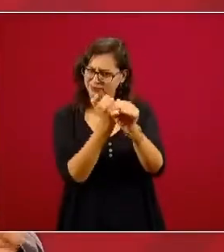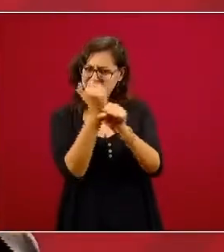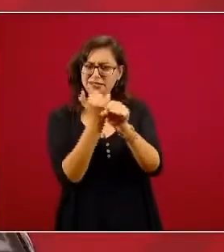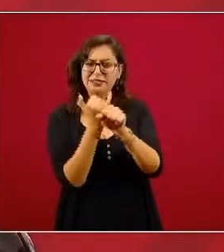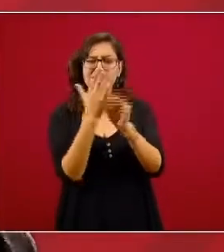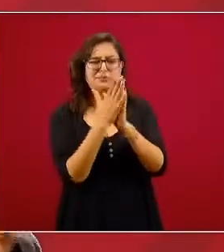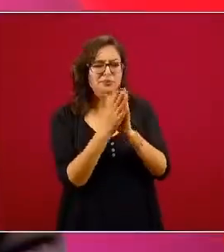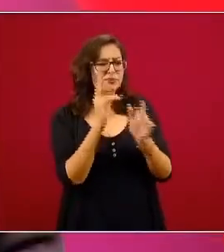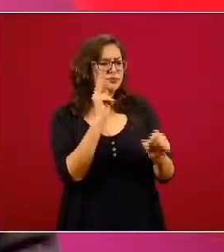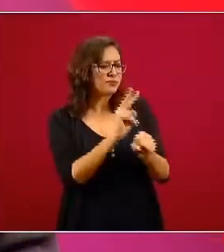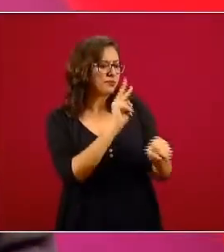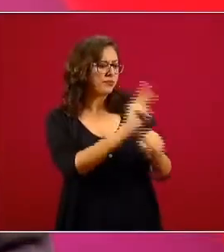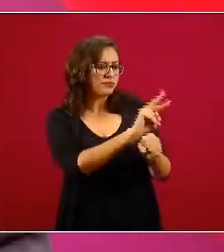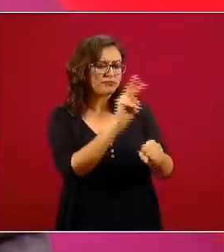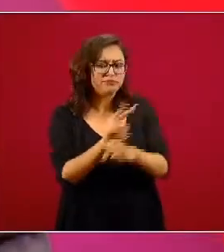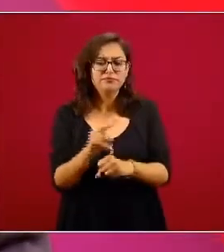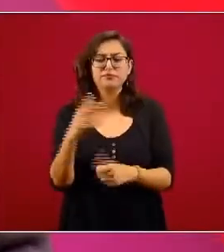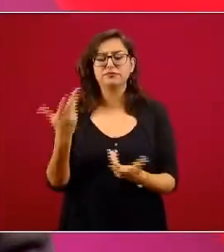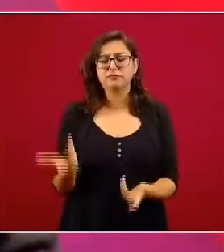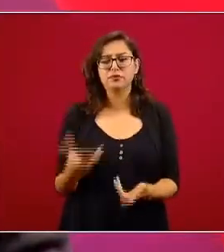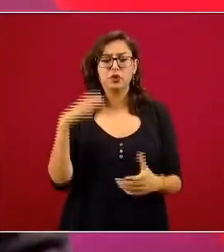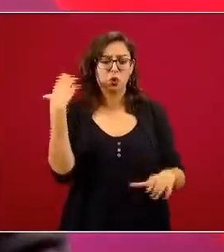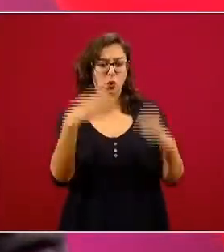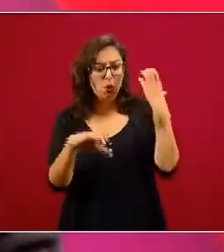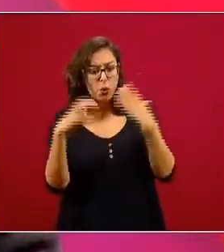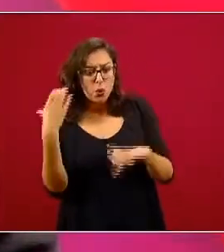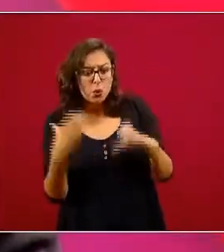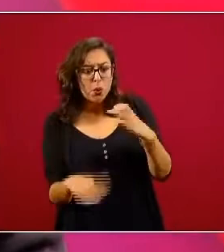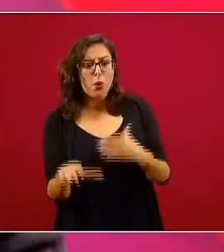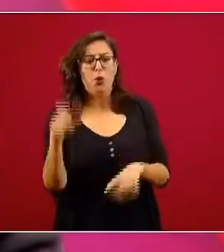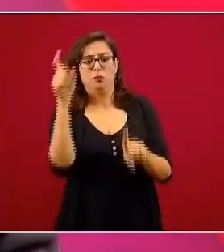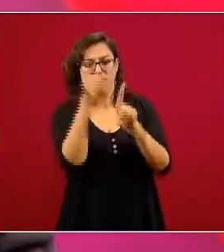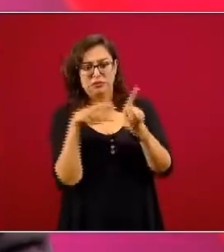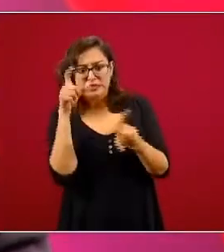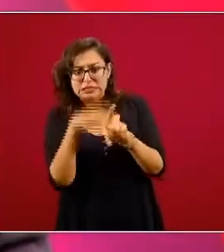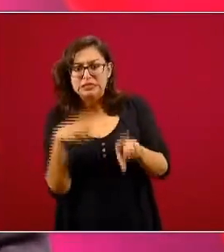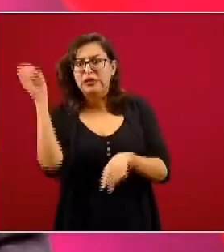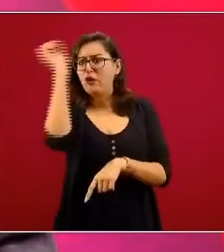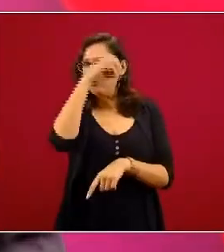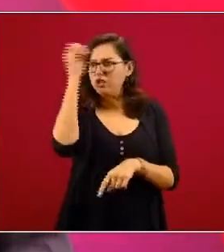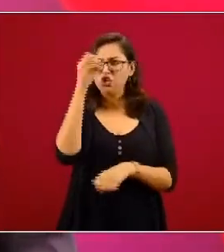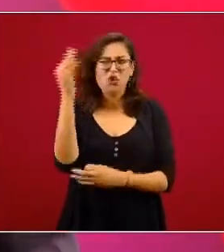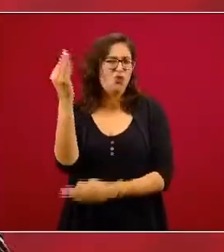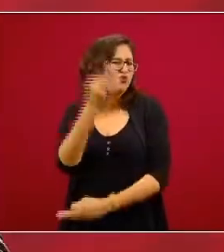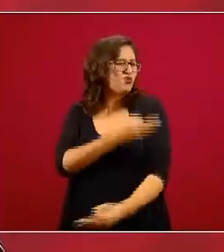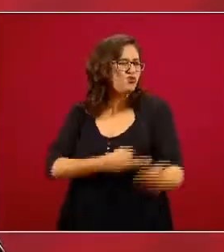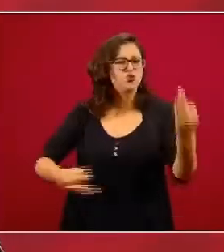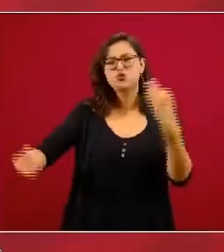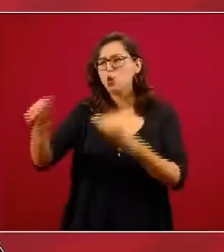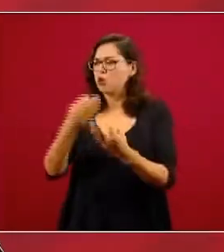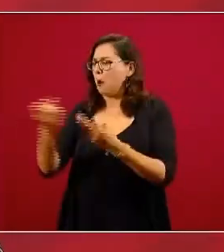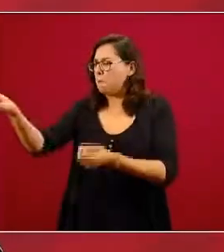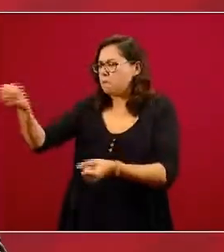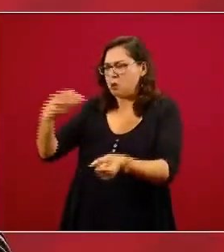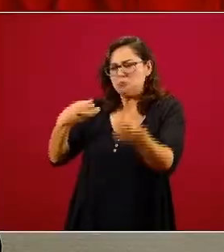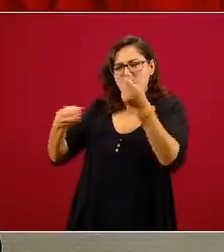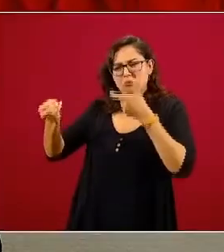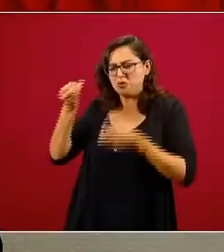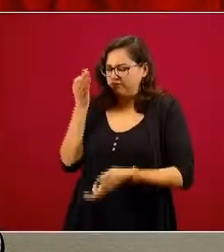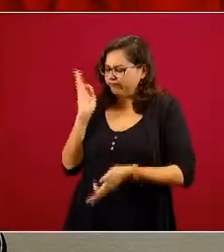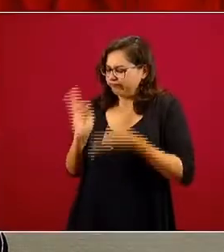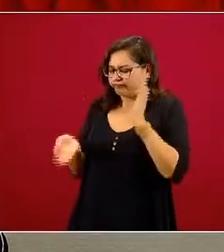encuentre, observe, comente, critique, recomiende, todo es bienvenido por parte de